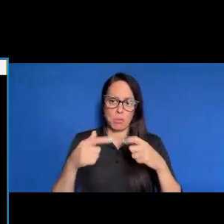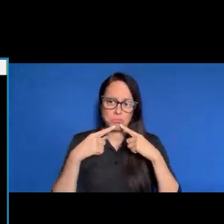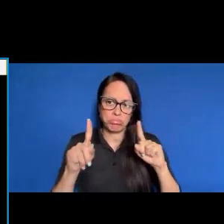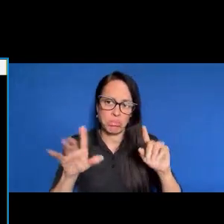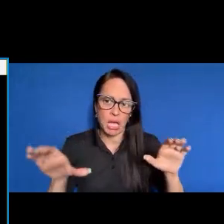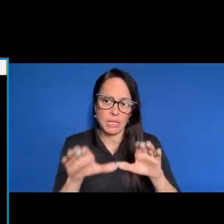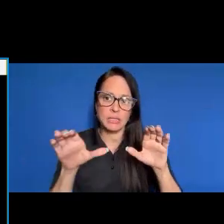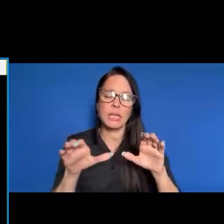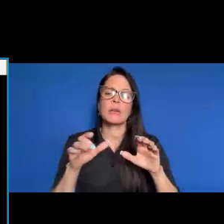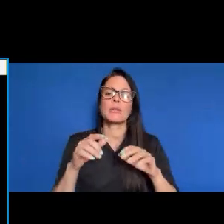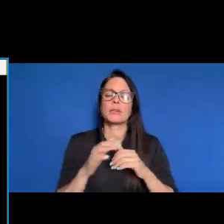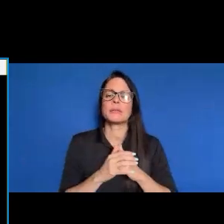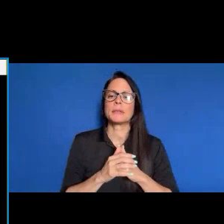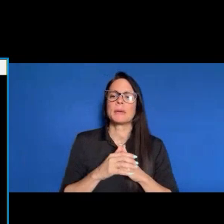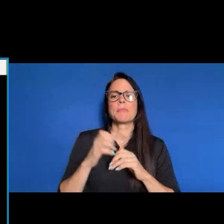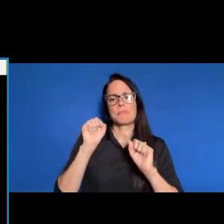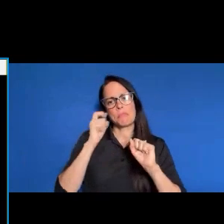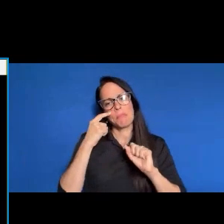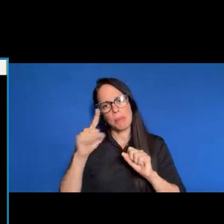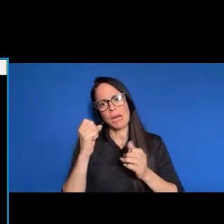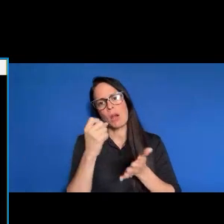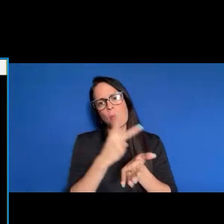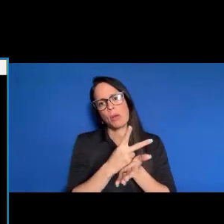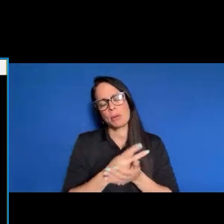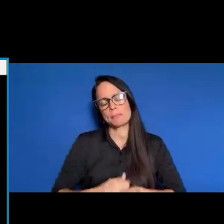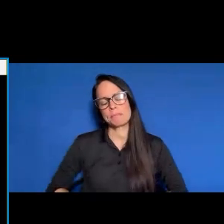vayan dirigidas a estos esfuerzos. Muy bien.